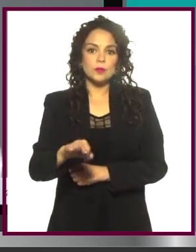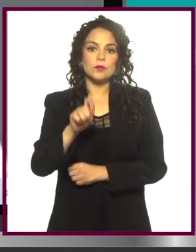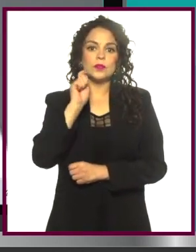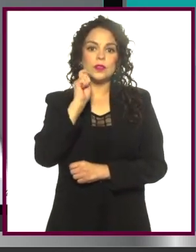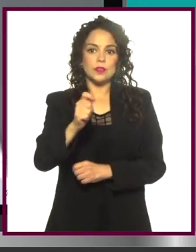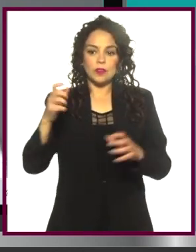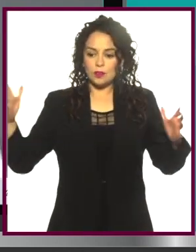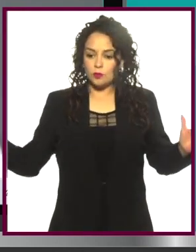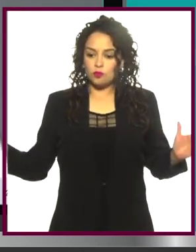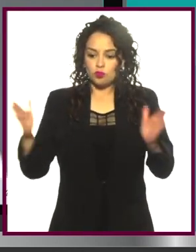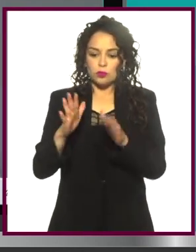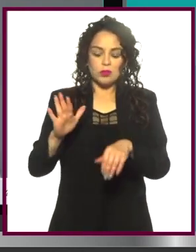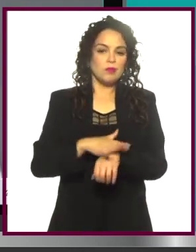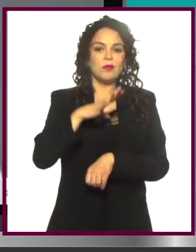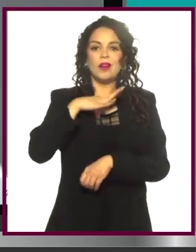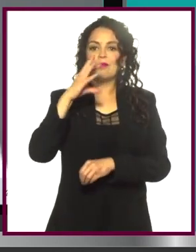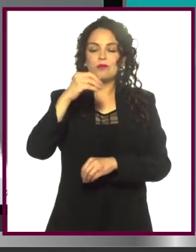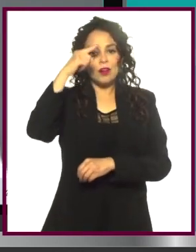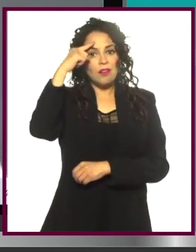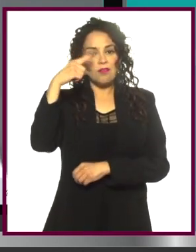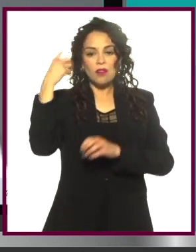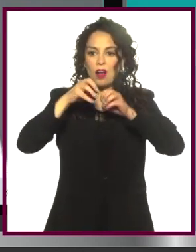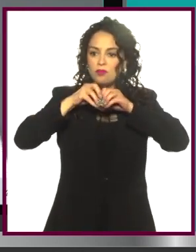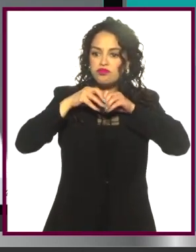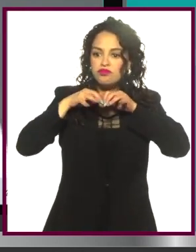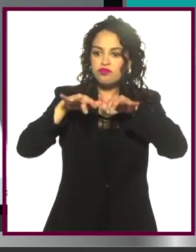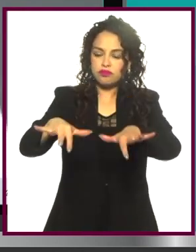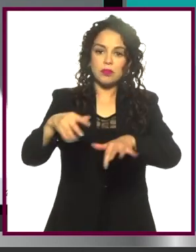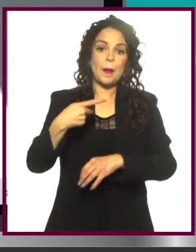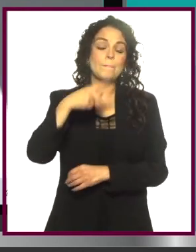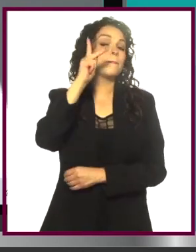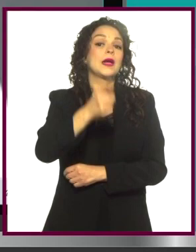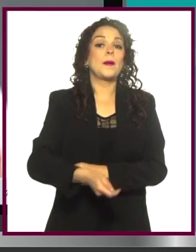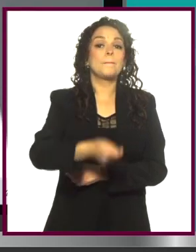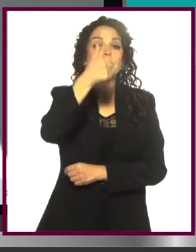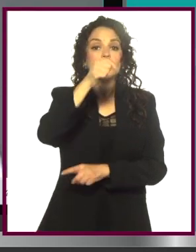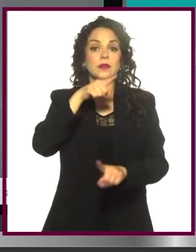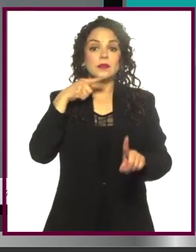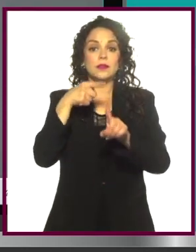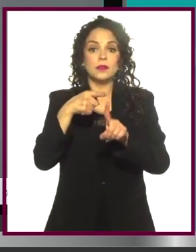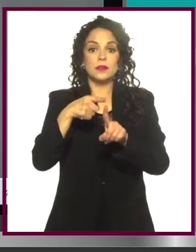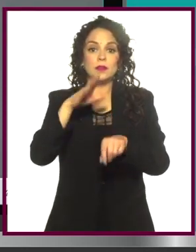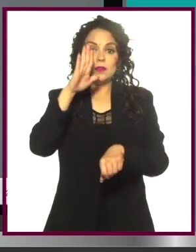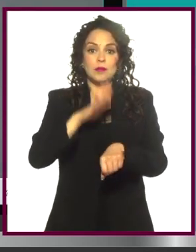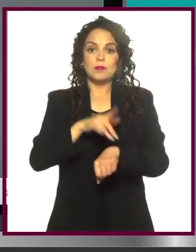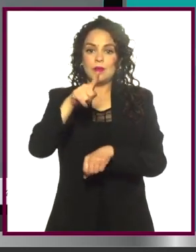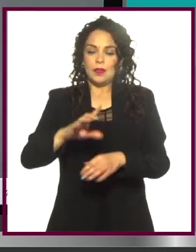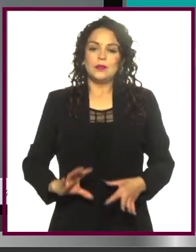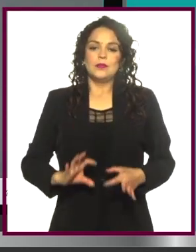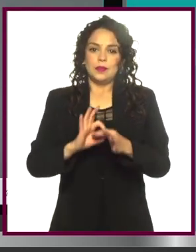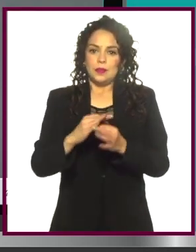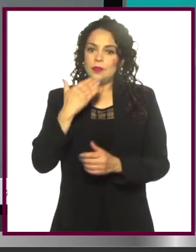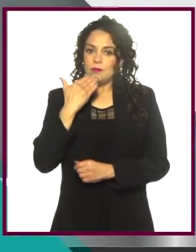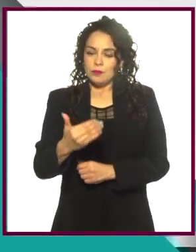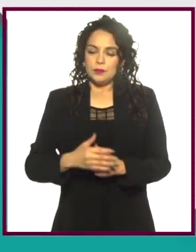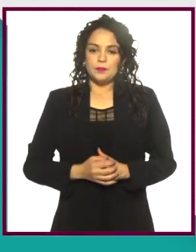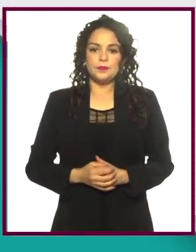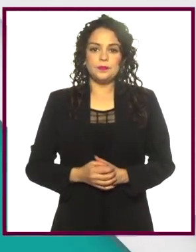permiten achicar el mundo. Pero sobre todo el primer sentido que mencionamos es el más conveniente.